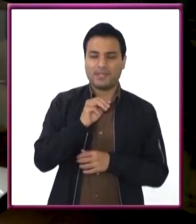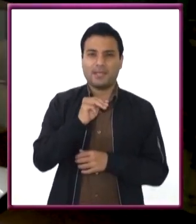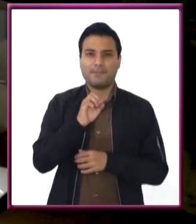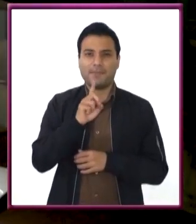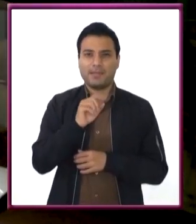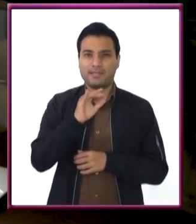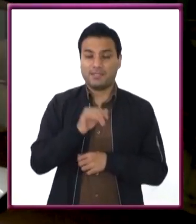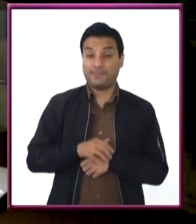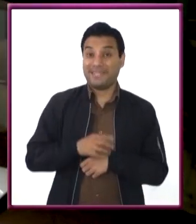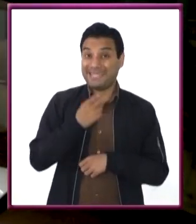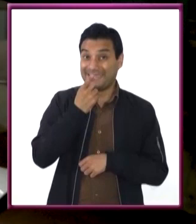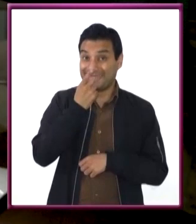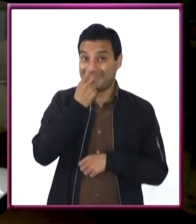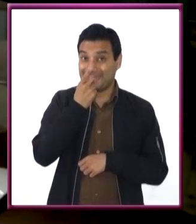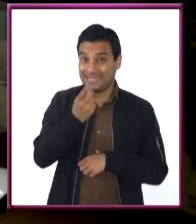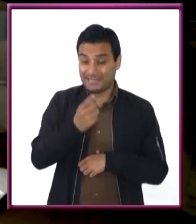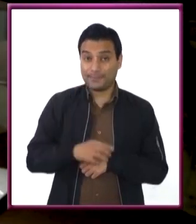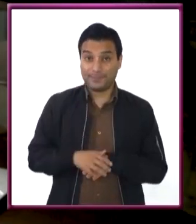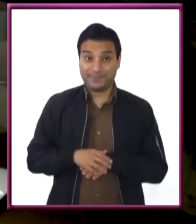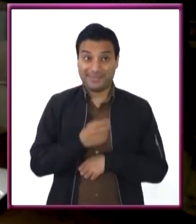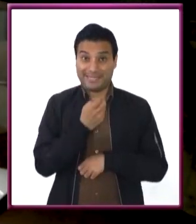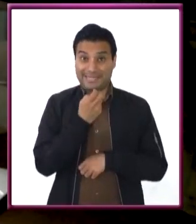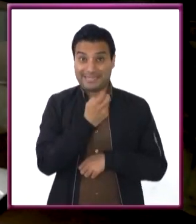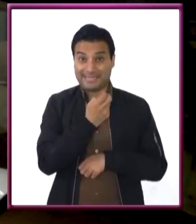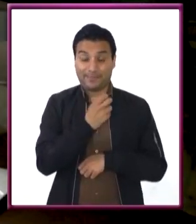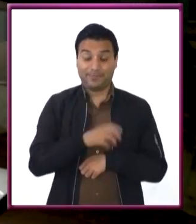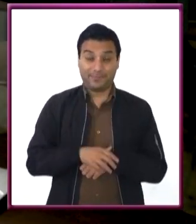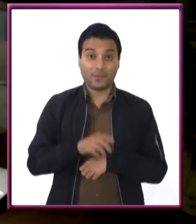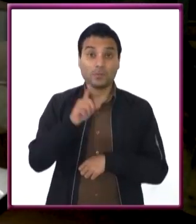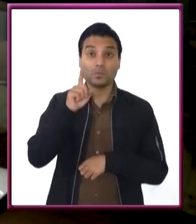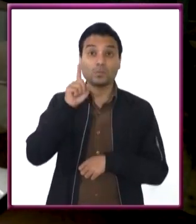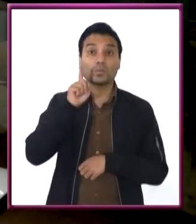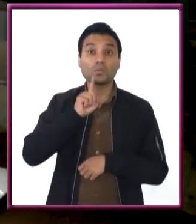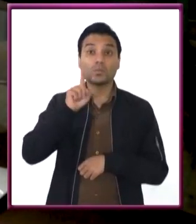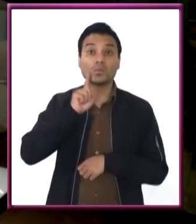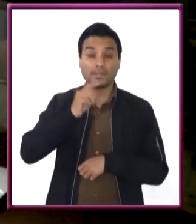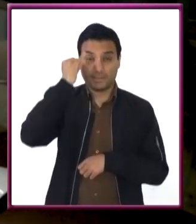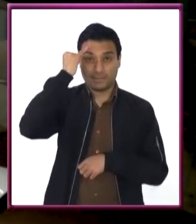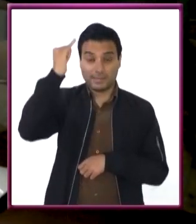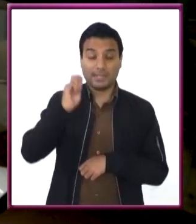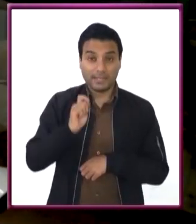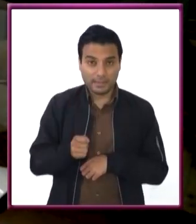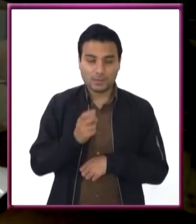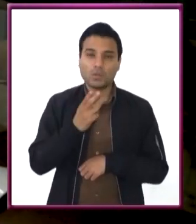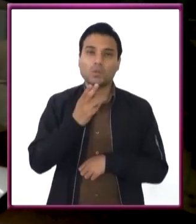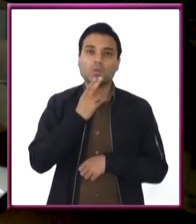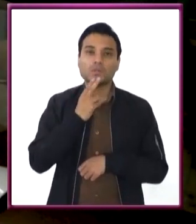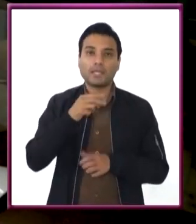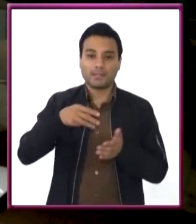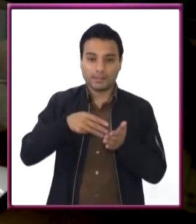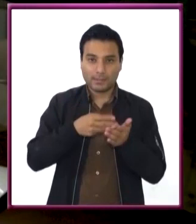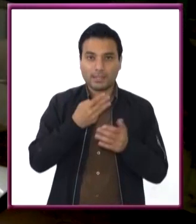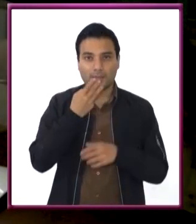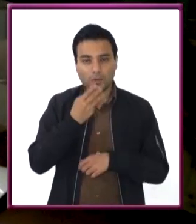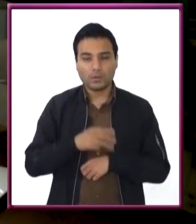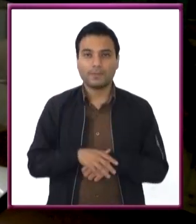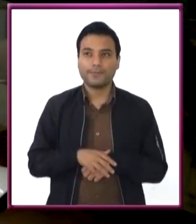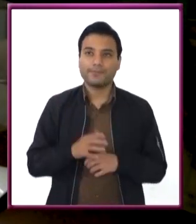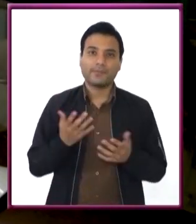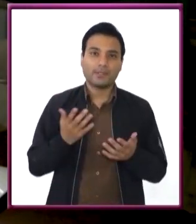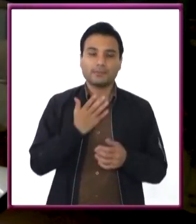a ella se le atribuye que se introdujera en la mesa, por ejemplo, el uso del tenedor, el uso de